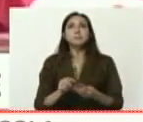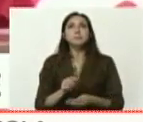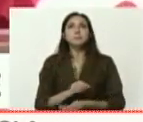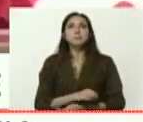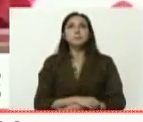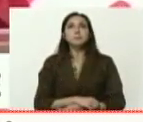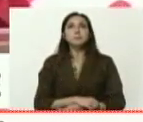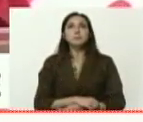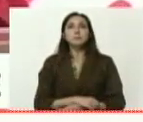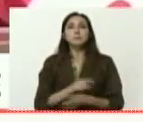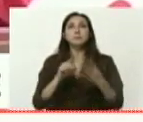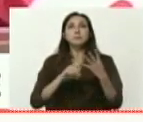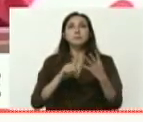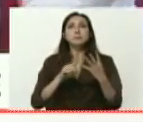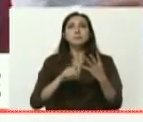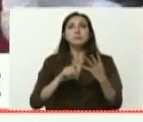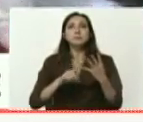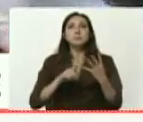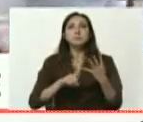Ciudadano